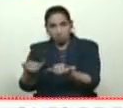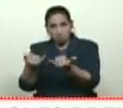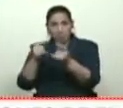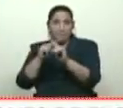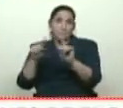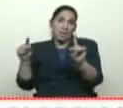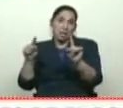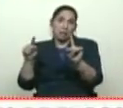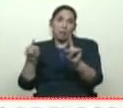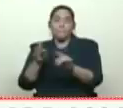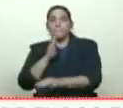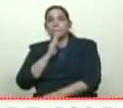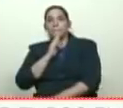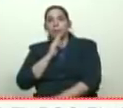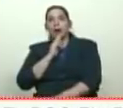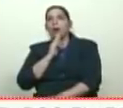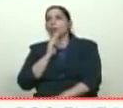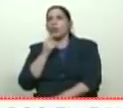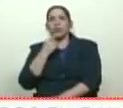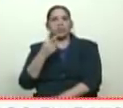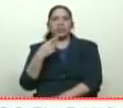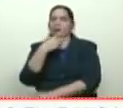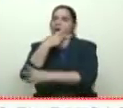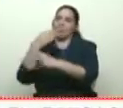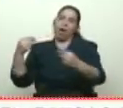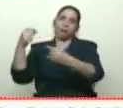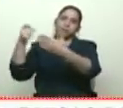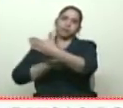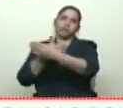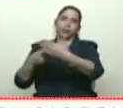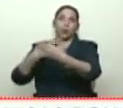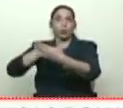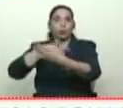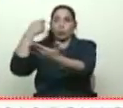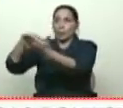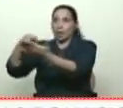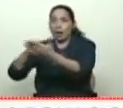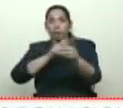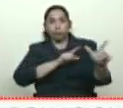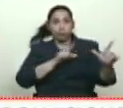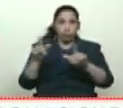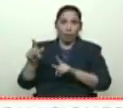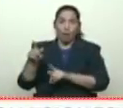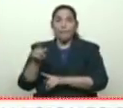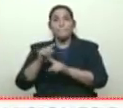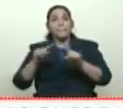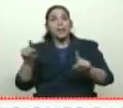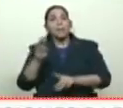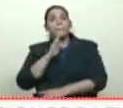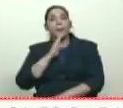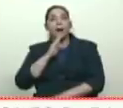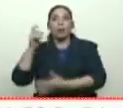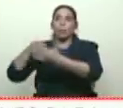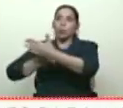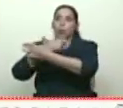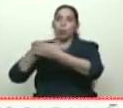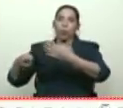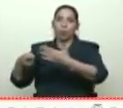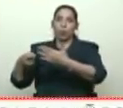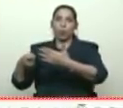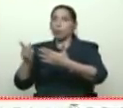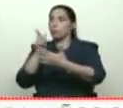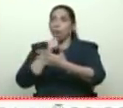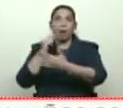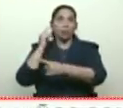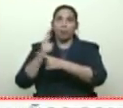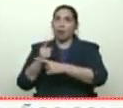simplemente el banco bloquea la cuenta. Para nosotros está cancelado. El banco es al bloquear y no tiene por qué